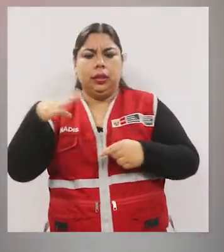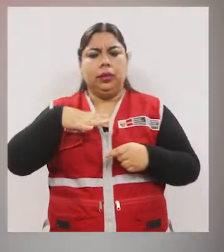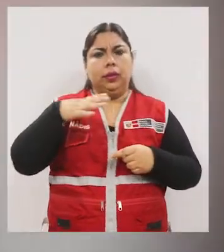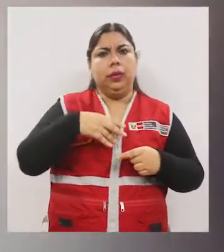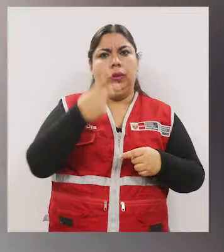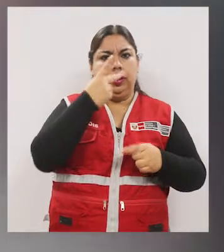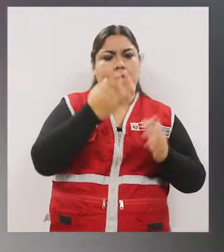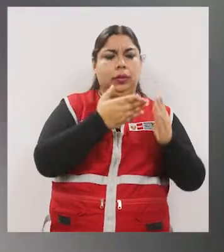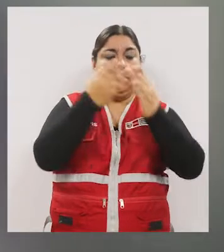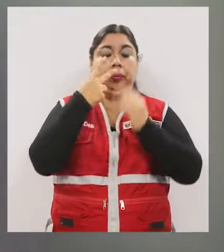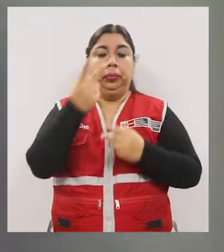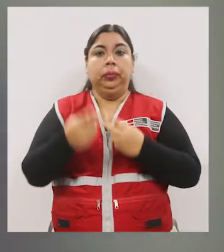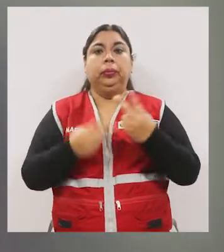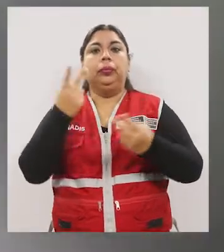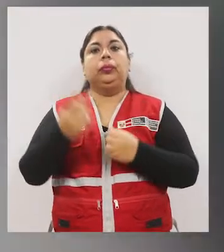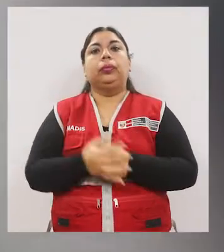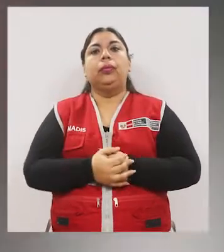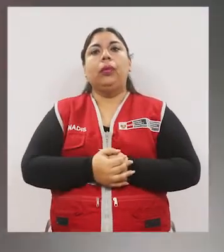instituciones públicas.